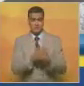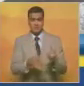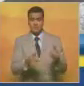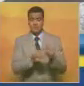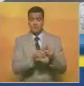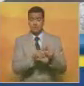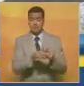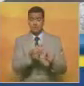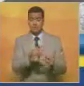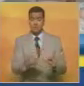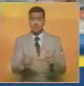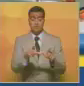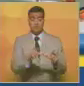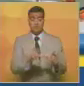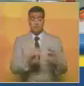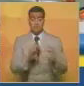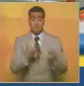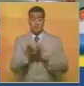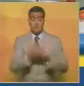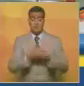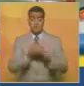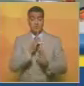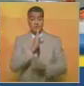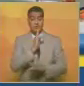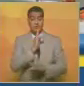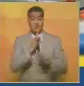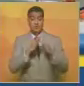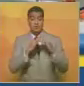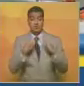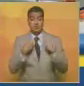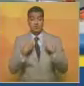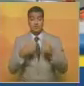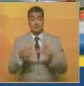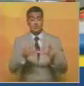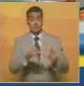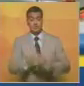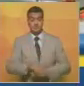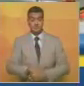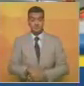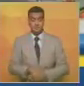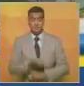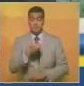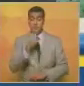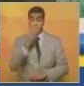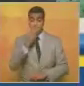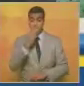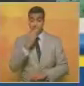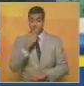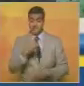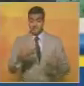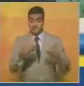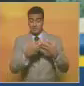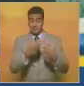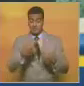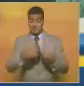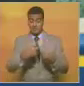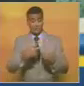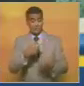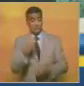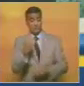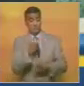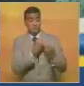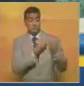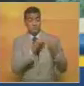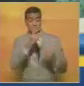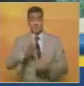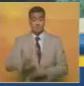pasando en Jusepín y que le resuelva la tragedia del agua potable a los habitantes de Maturín. Gaviria asegura que este accidente petrolero no solo le incumbe a